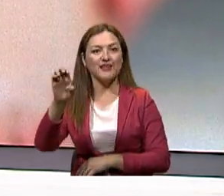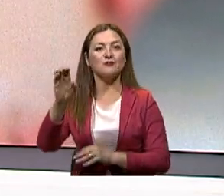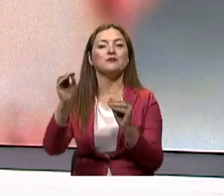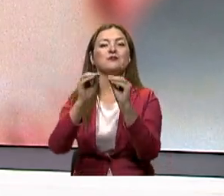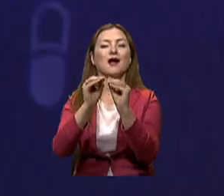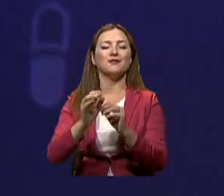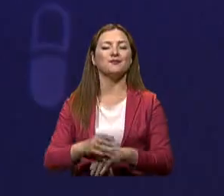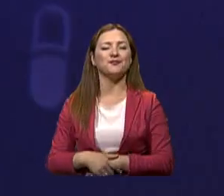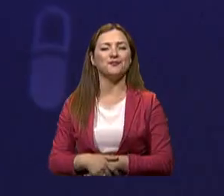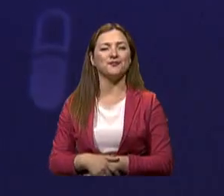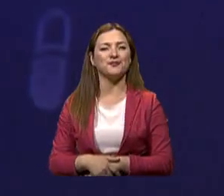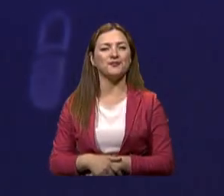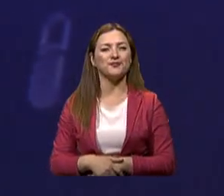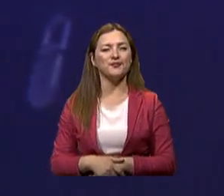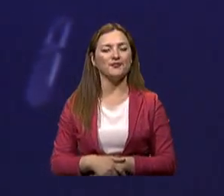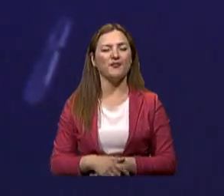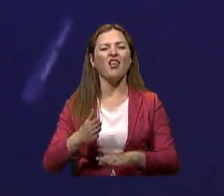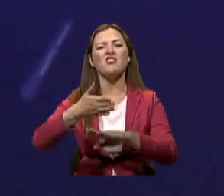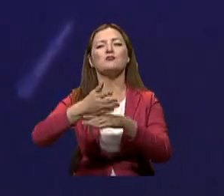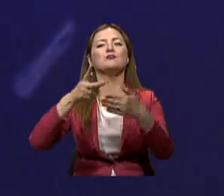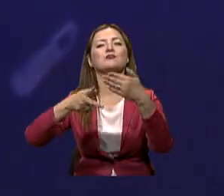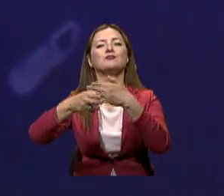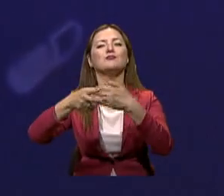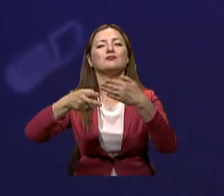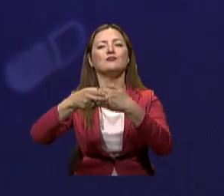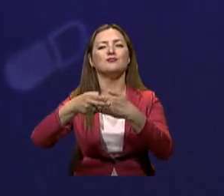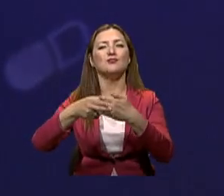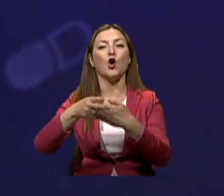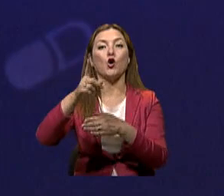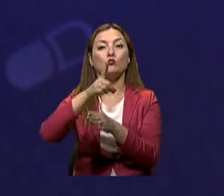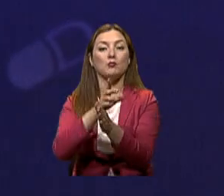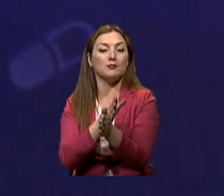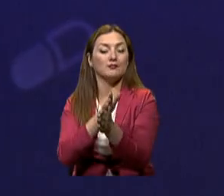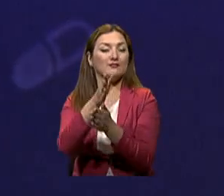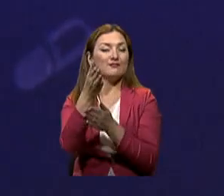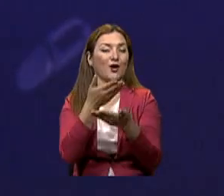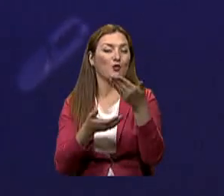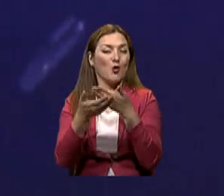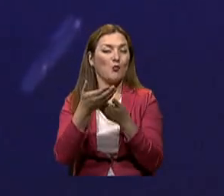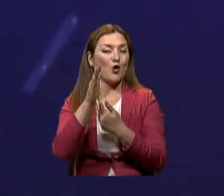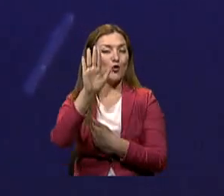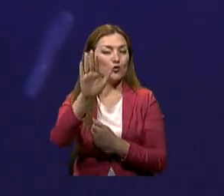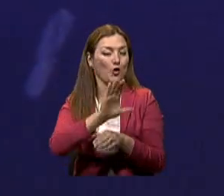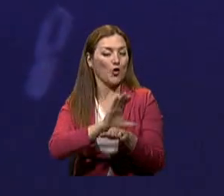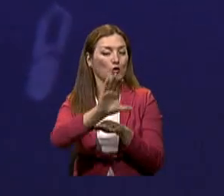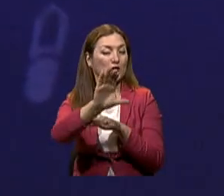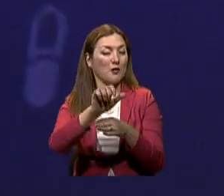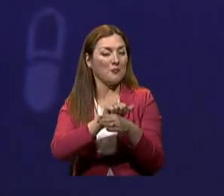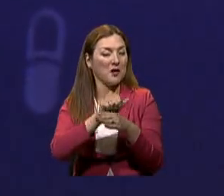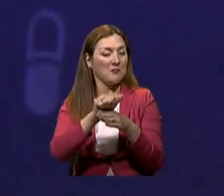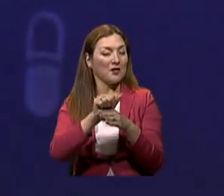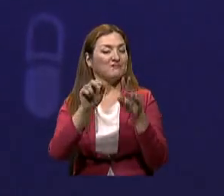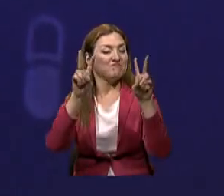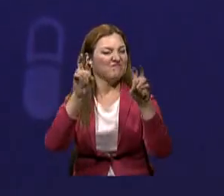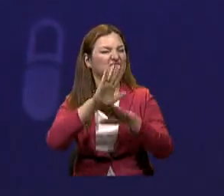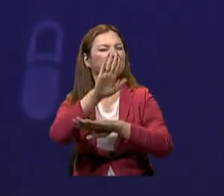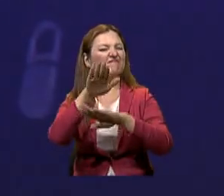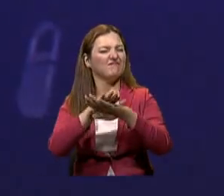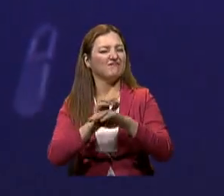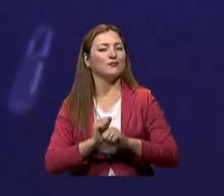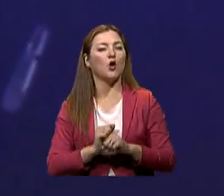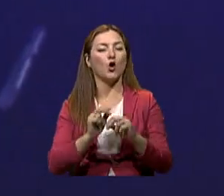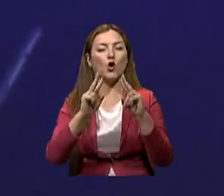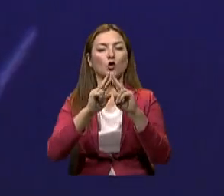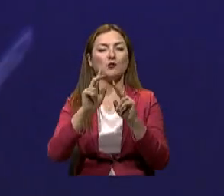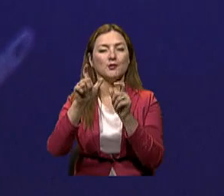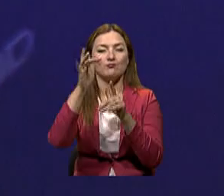tenemos. Al regresar de la pausa, un especialista nos comparte todos los consejos prácticos para este tema y también conoceremos a